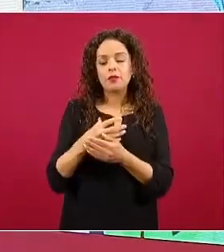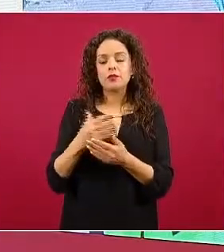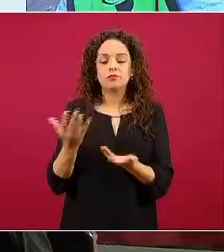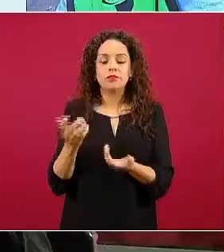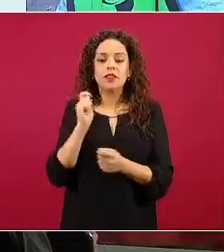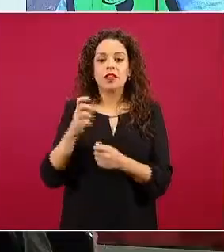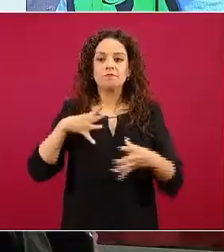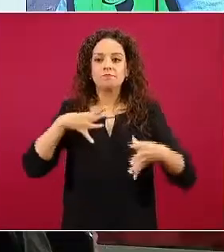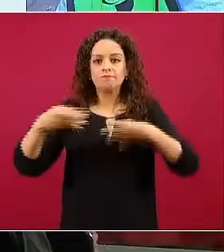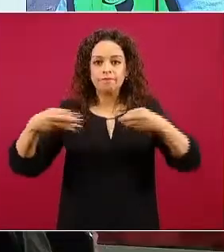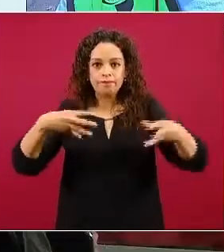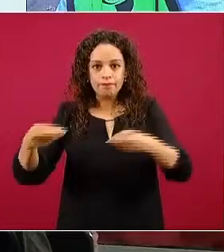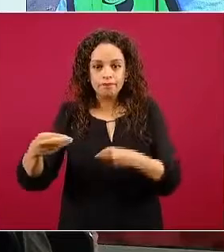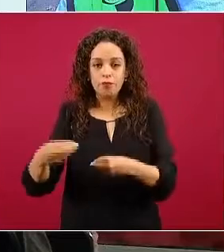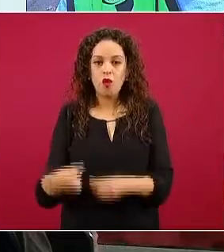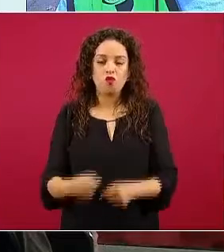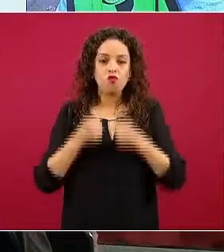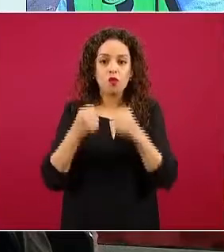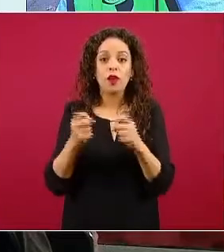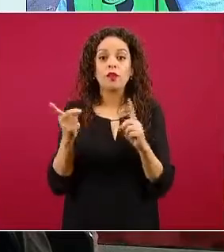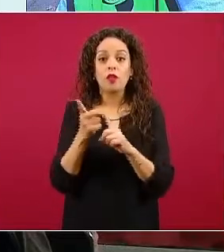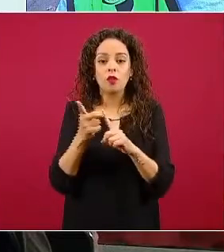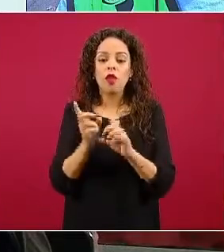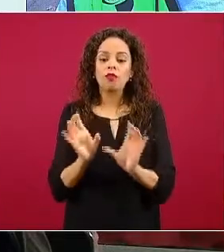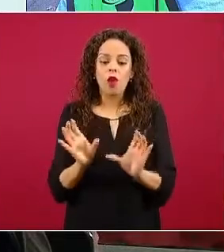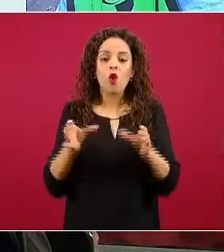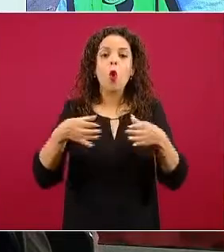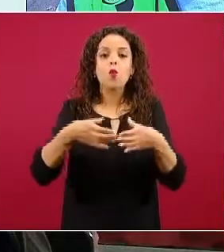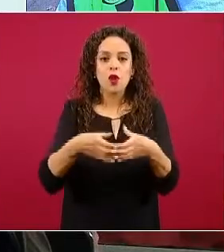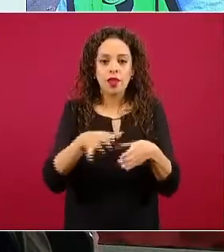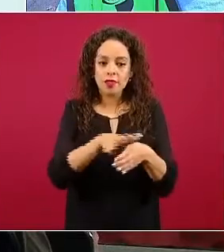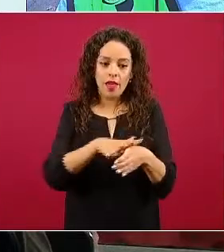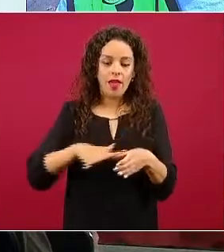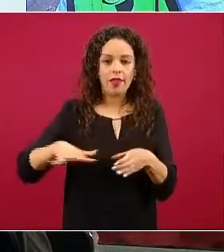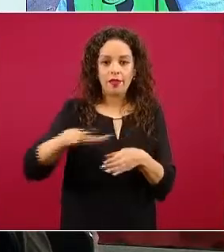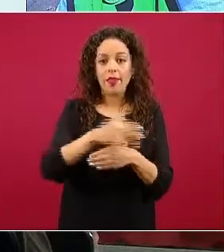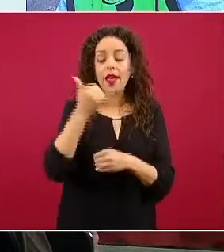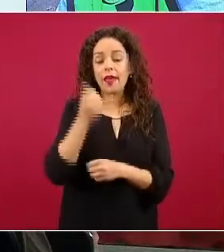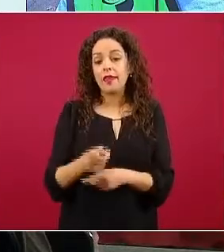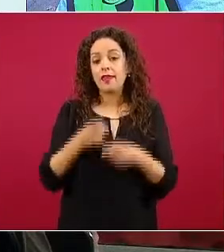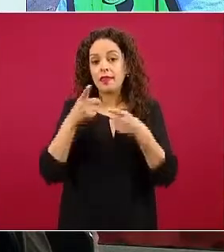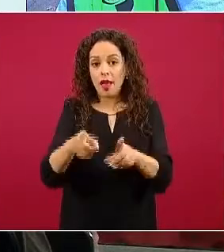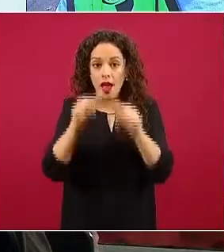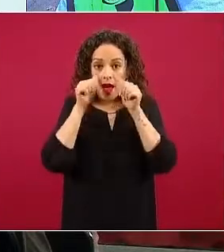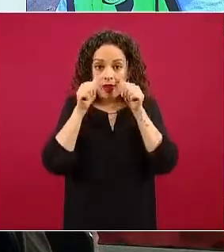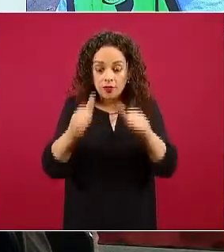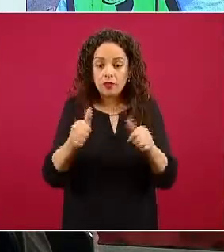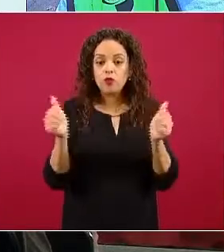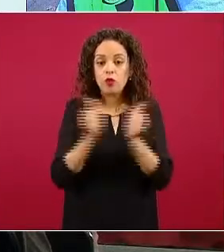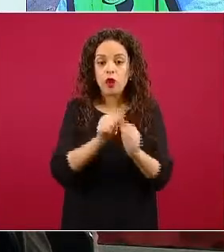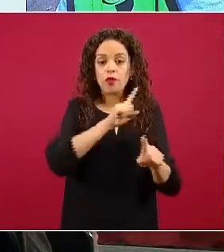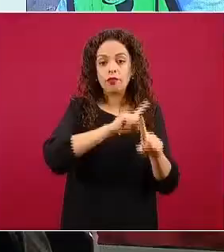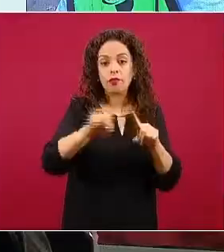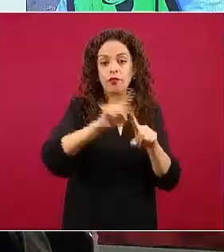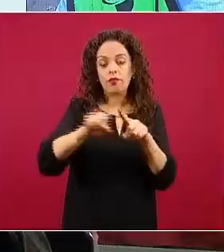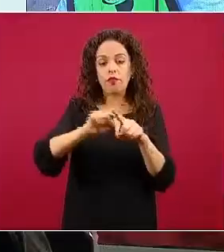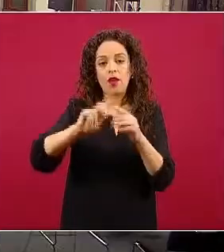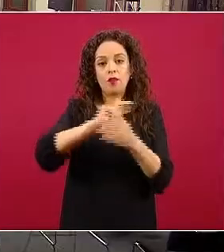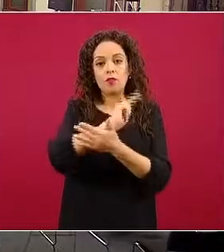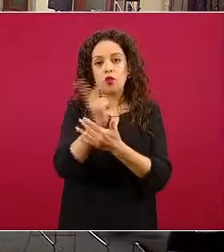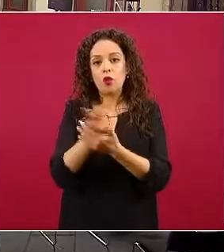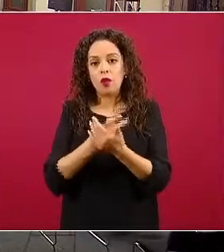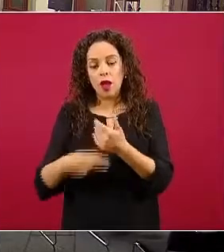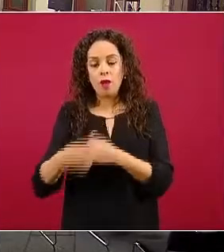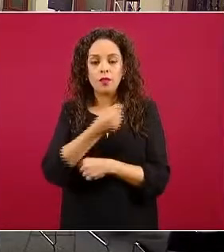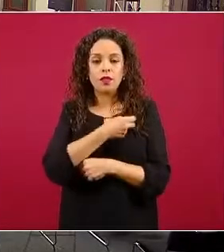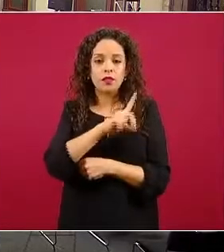en la comunidad, y también, como hace rato lo comenté, brindar atención de los diferentes programas de salud pública, como puede